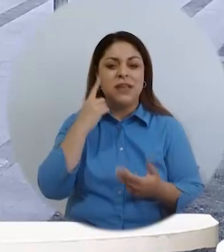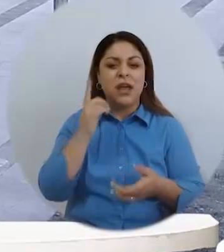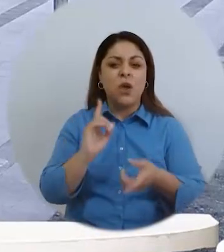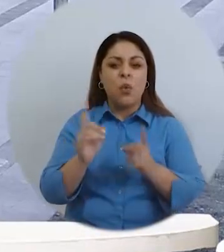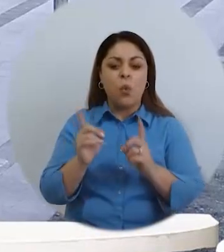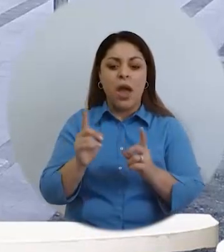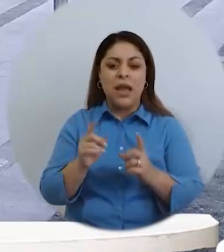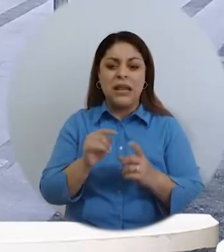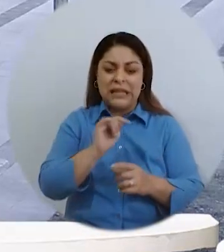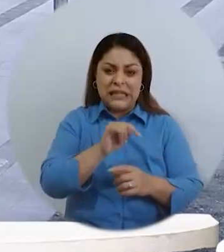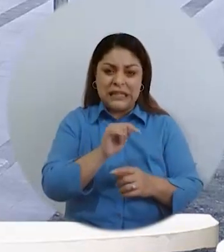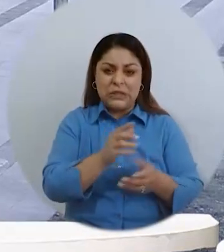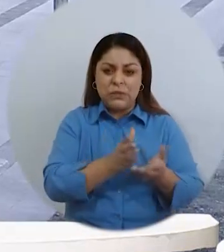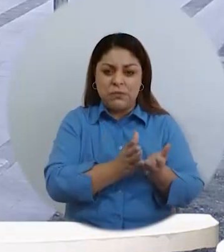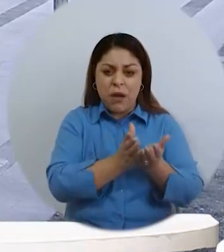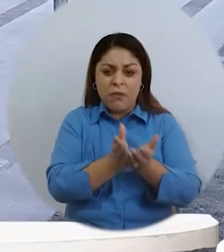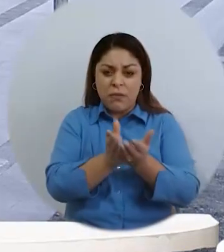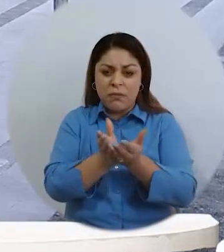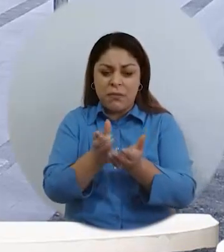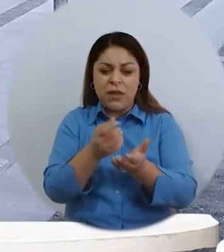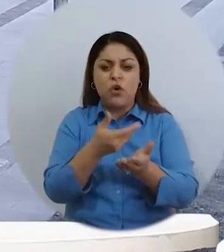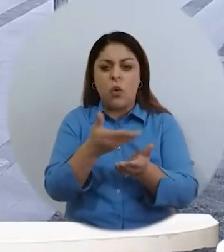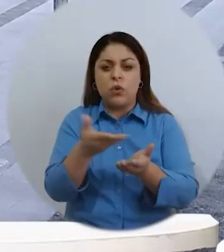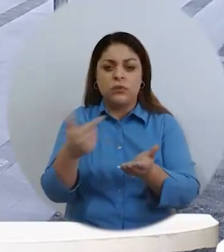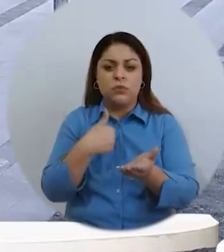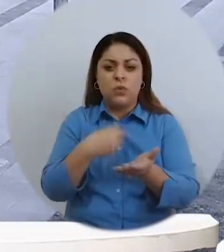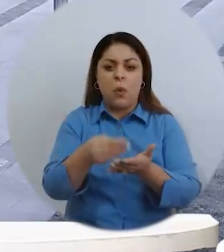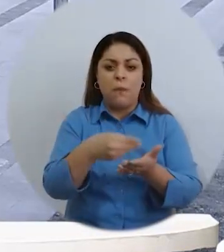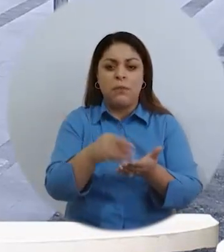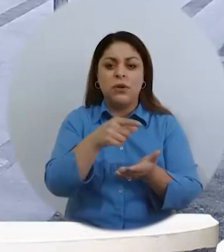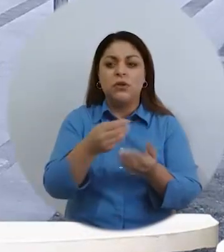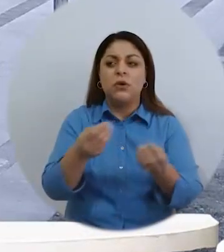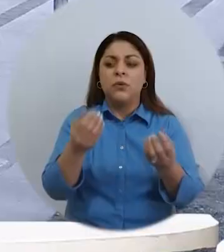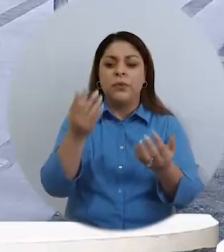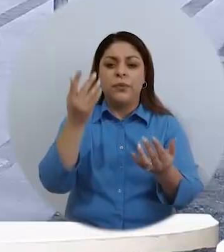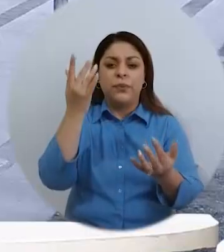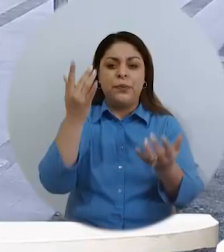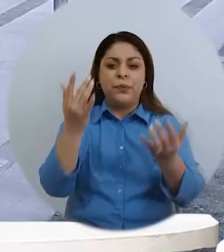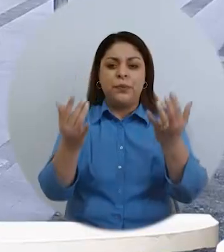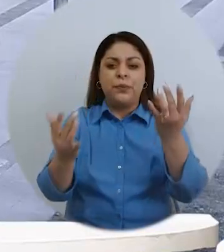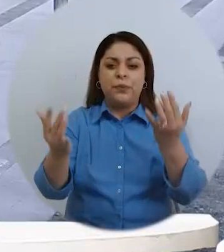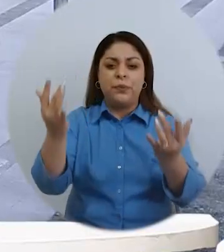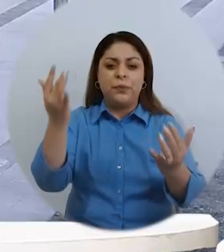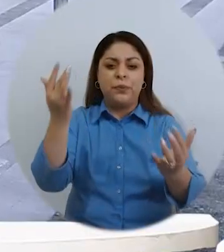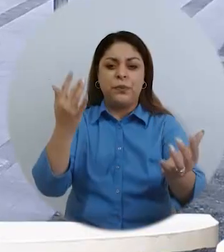las emisiones de dióxido de carbono de cada elemento que yo compro, por ejemplo, ¿verdad? Y eso cómo